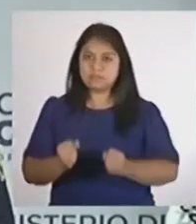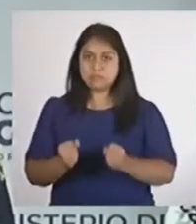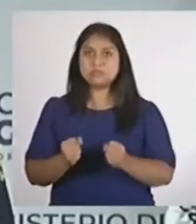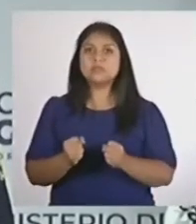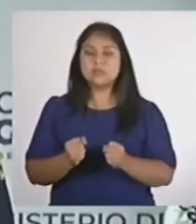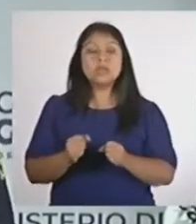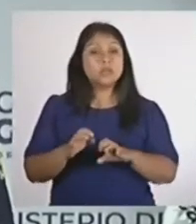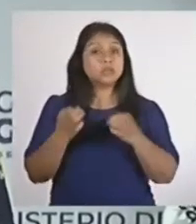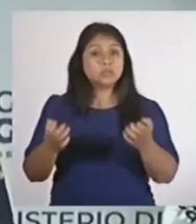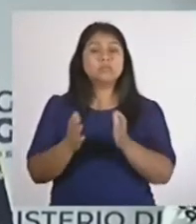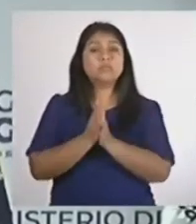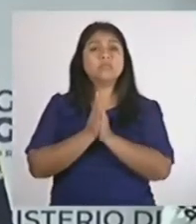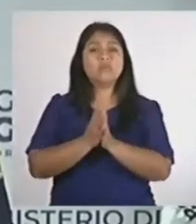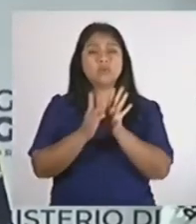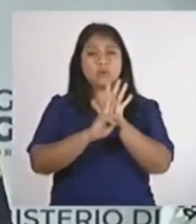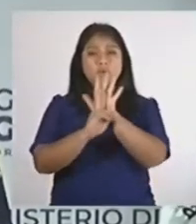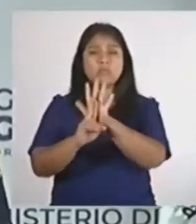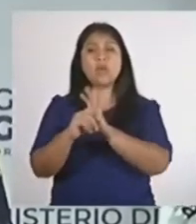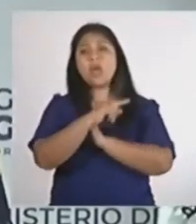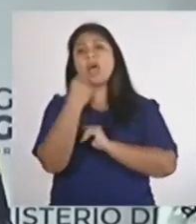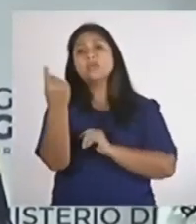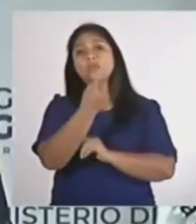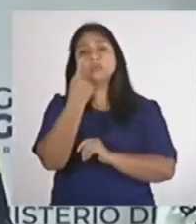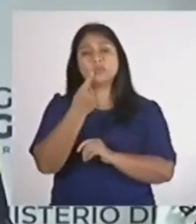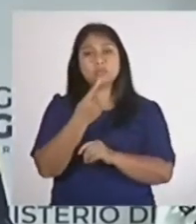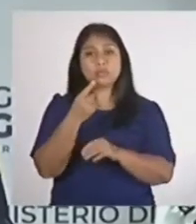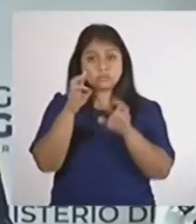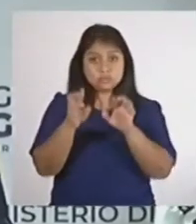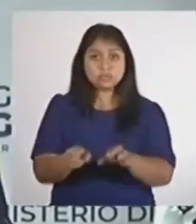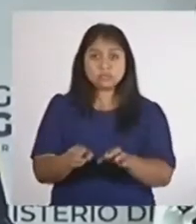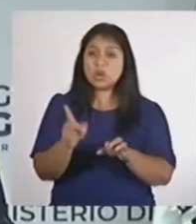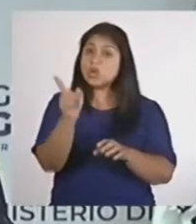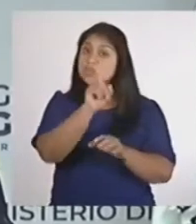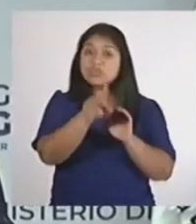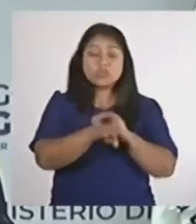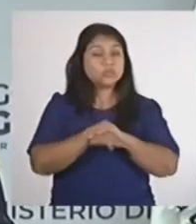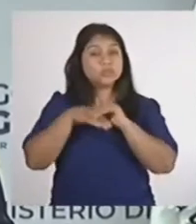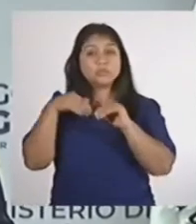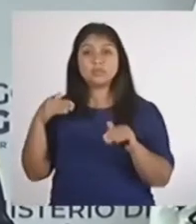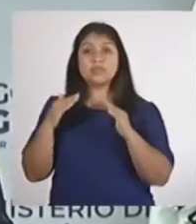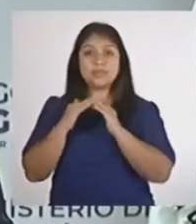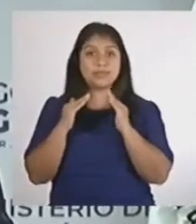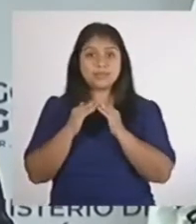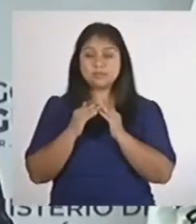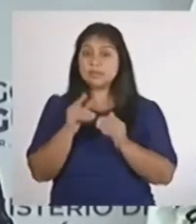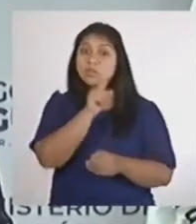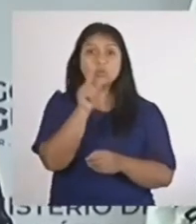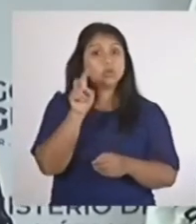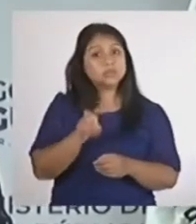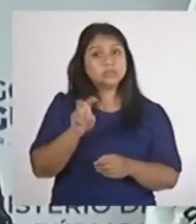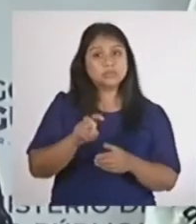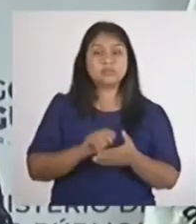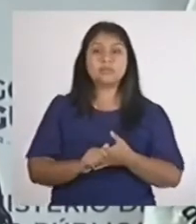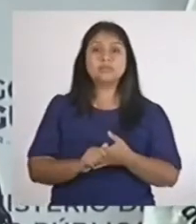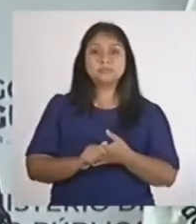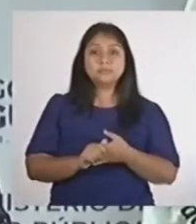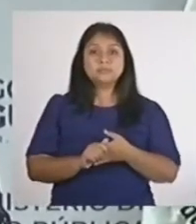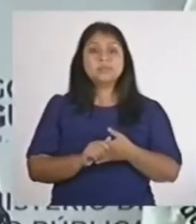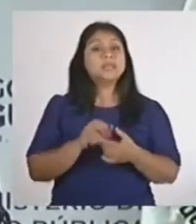por lo que les recomendamos a toda la población en general no salir de casa si no hay